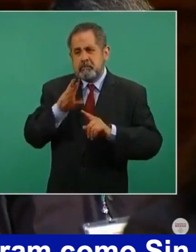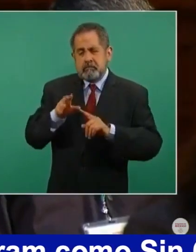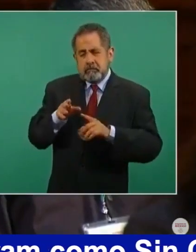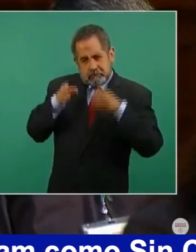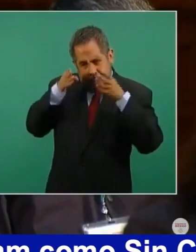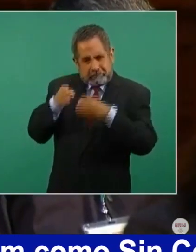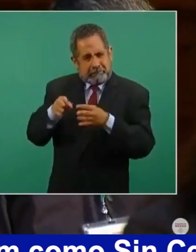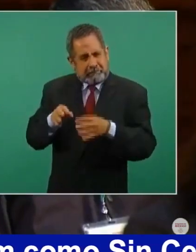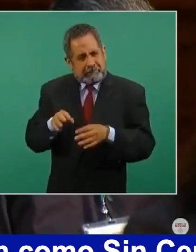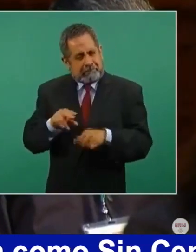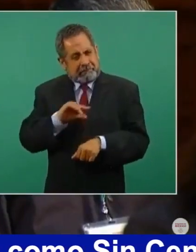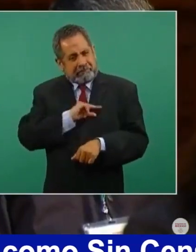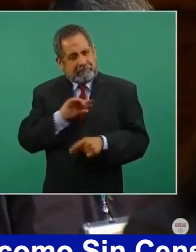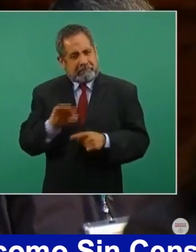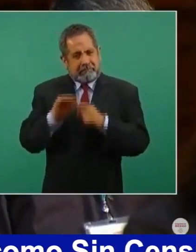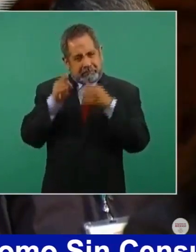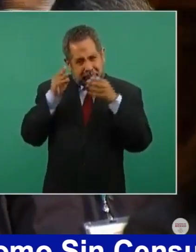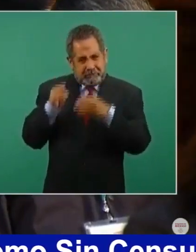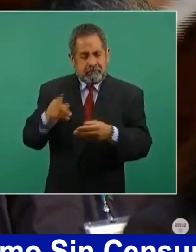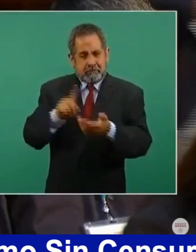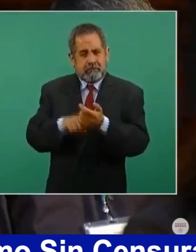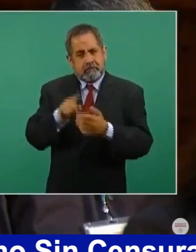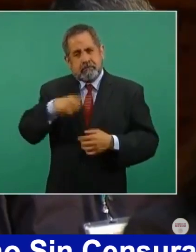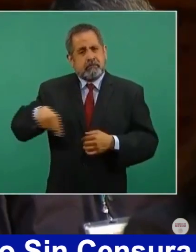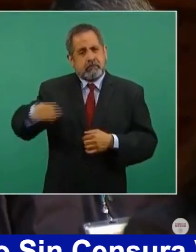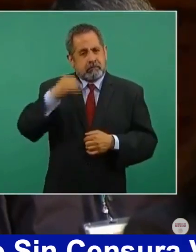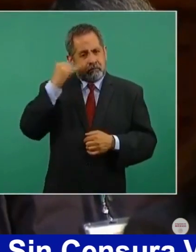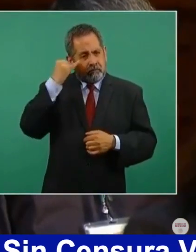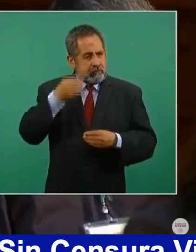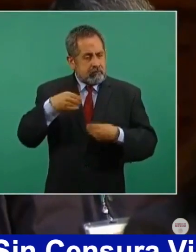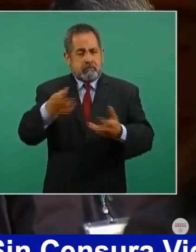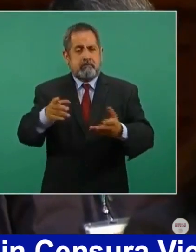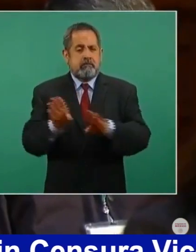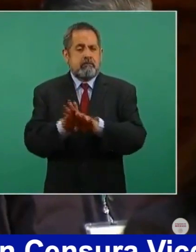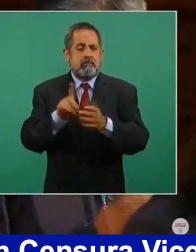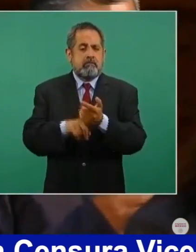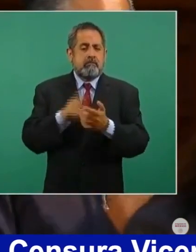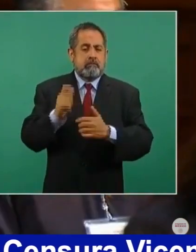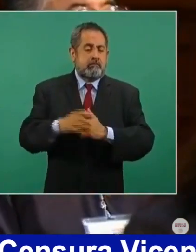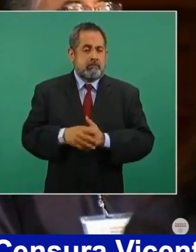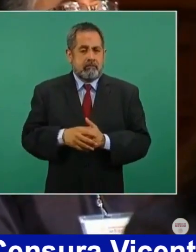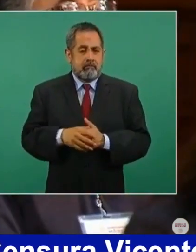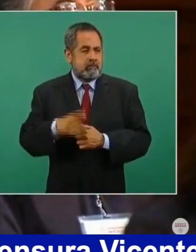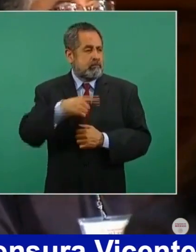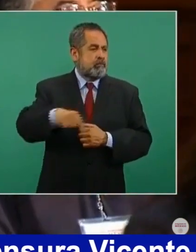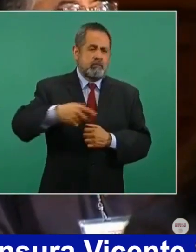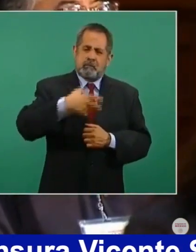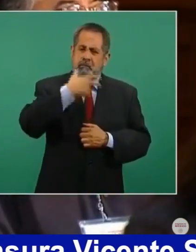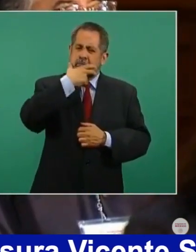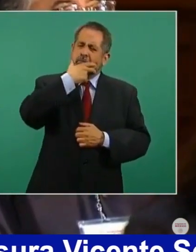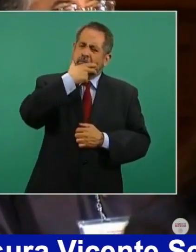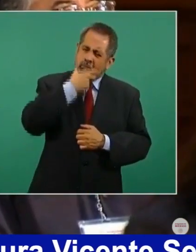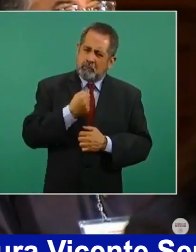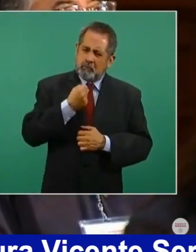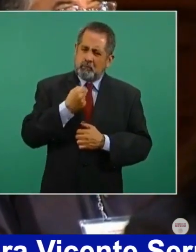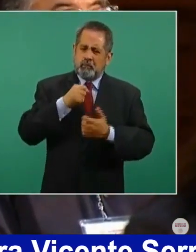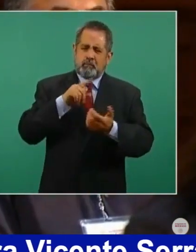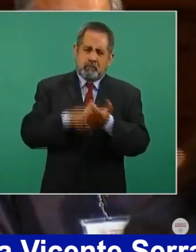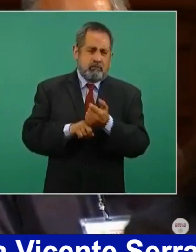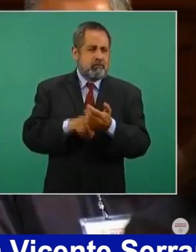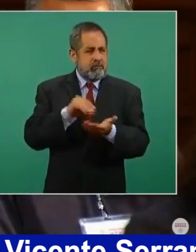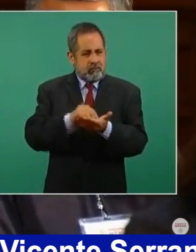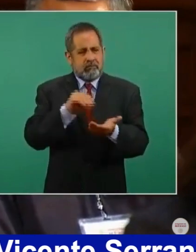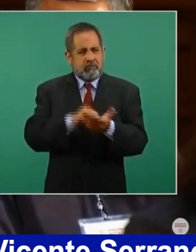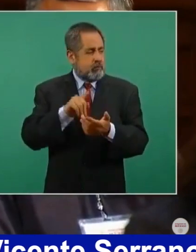replantear para que le llegue a la población la idea de que la cuestión del machismo es una situación estructural que